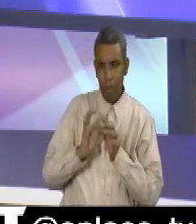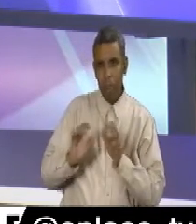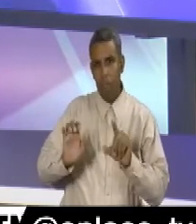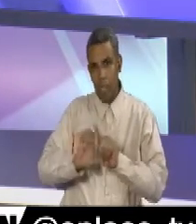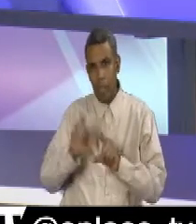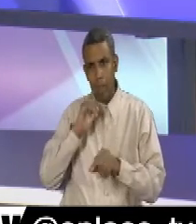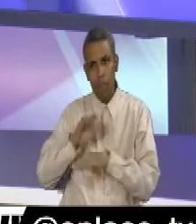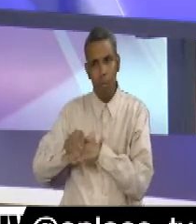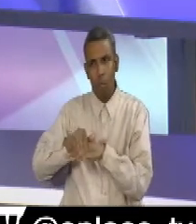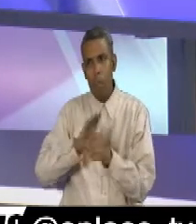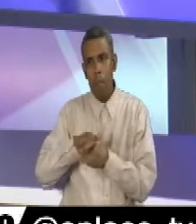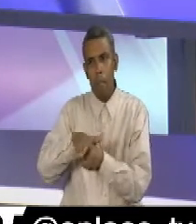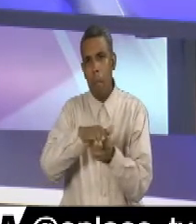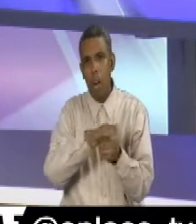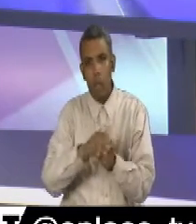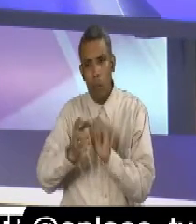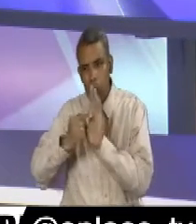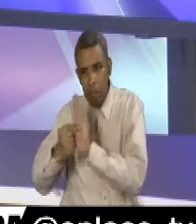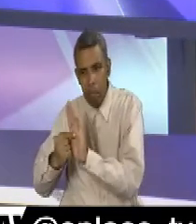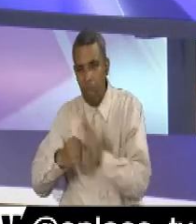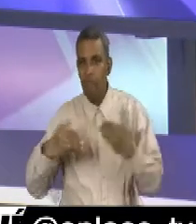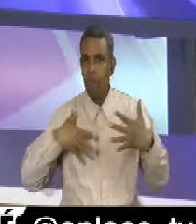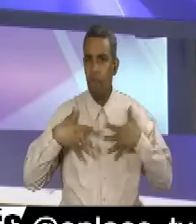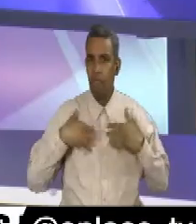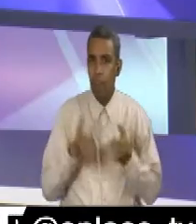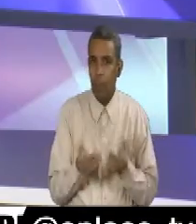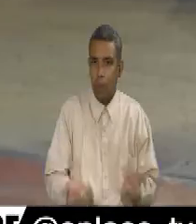El pasado fin de semana la cita fue en el Parque a la Vida.